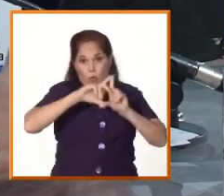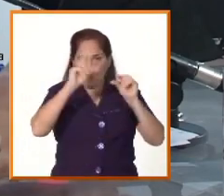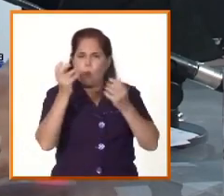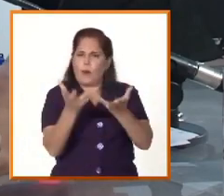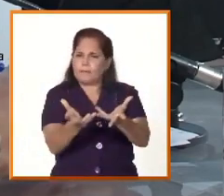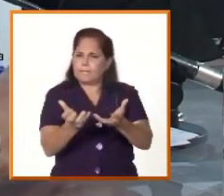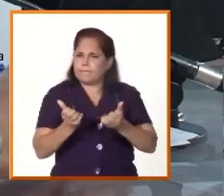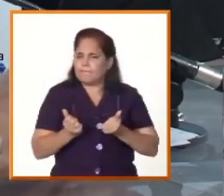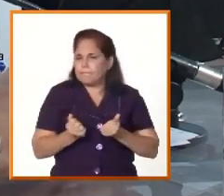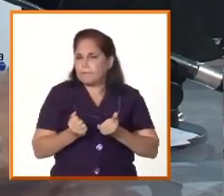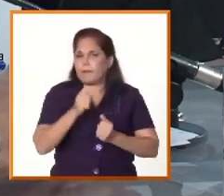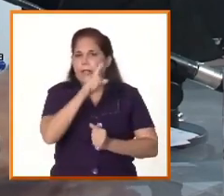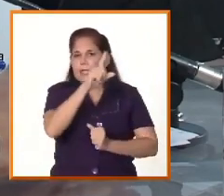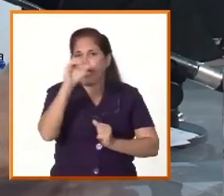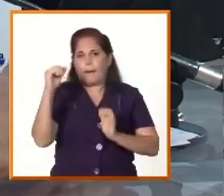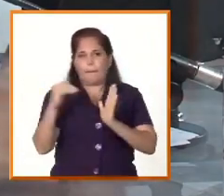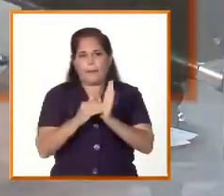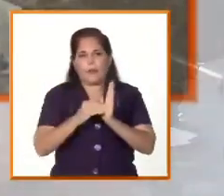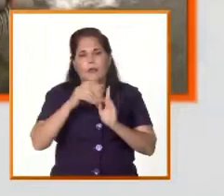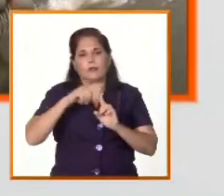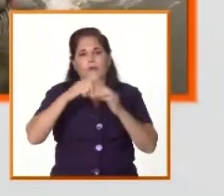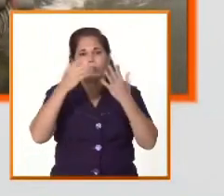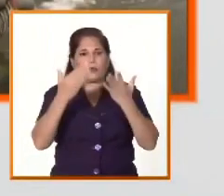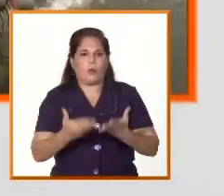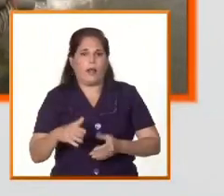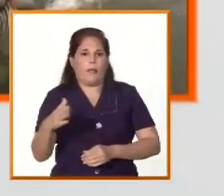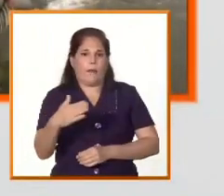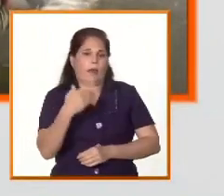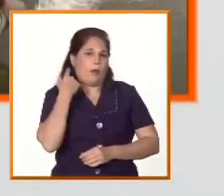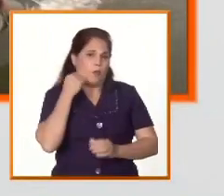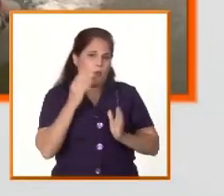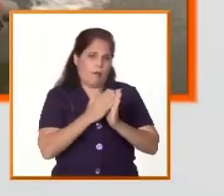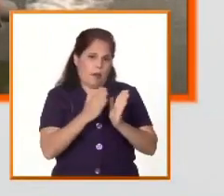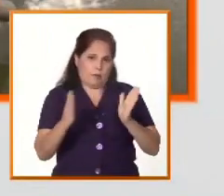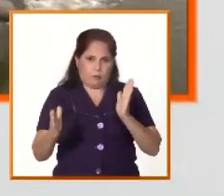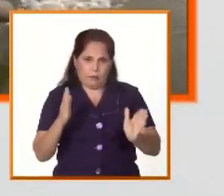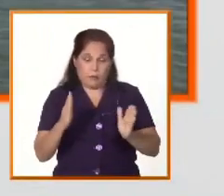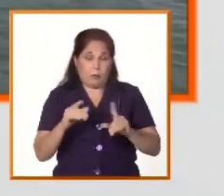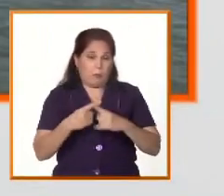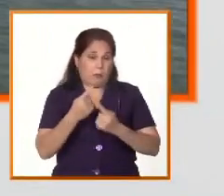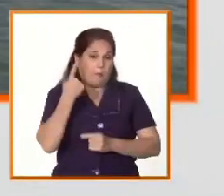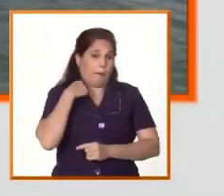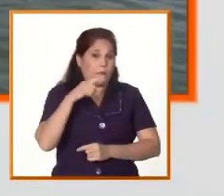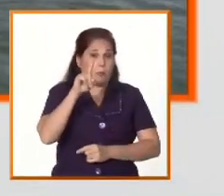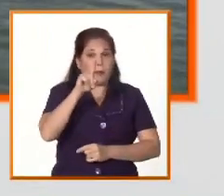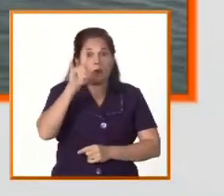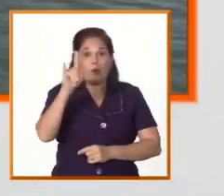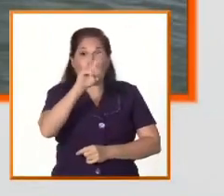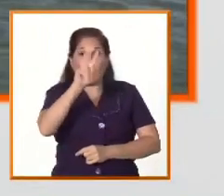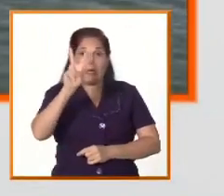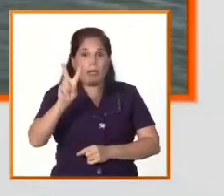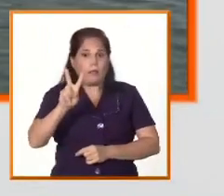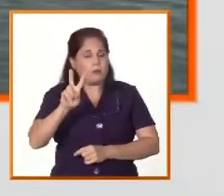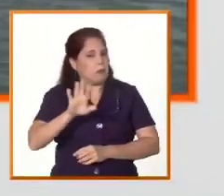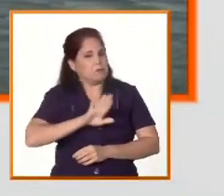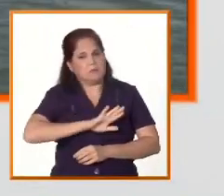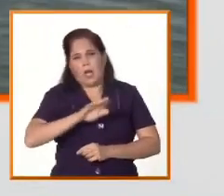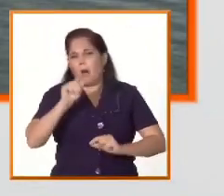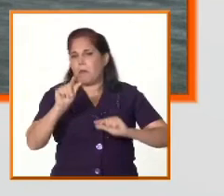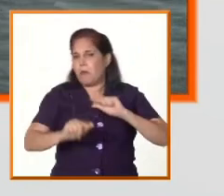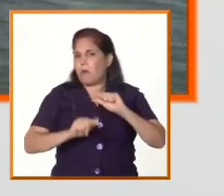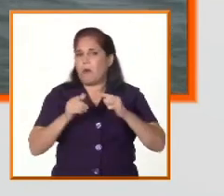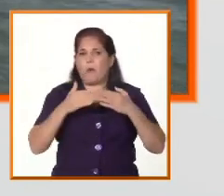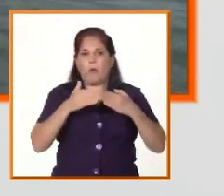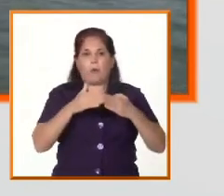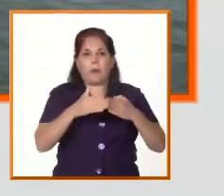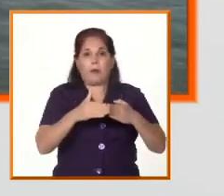de más de cien mil toneladas de pescado de forma manual ya a partir del año noventa y dos hubo una retirada gradual de esta